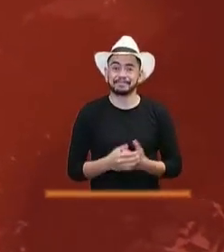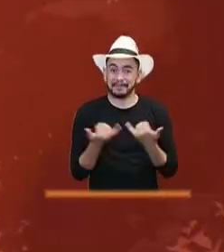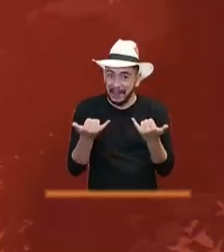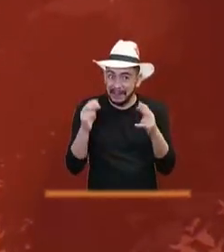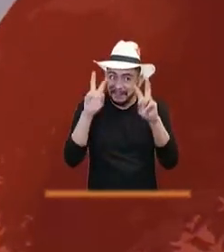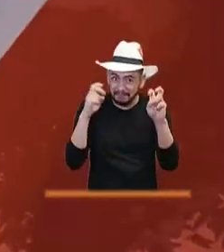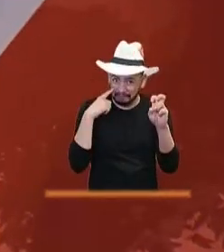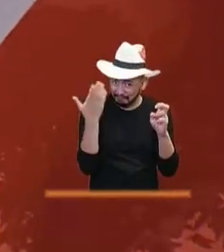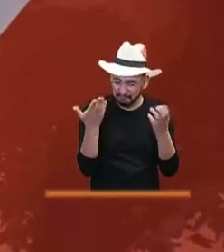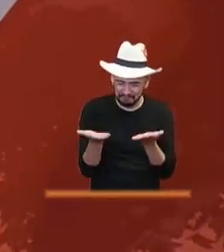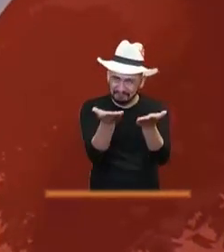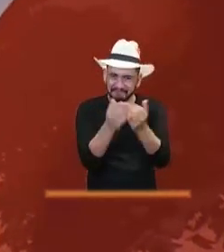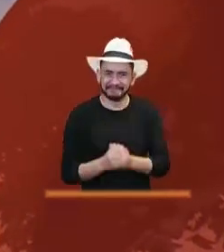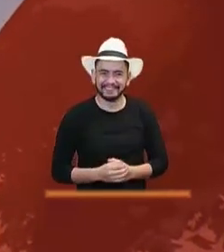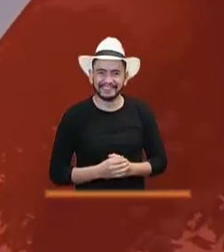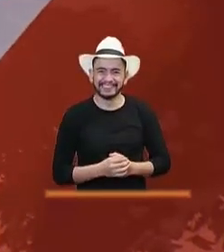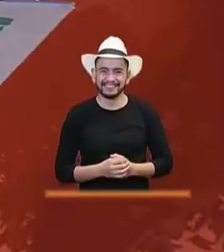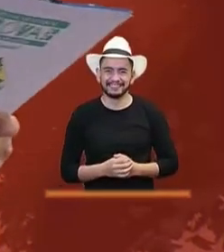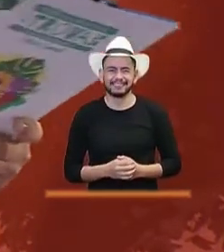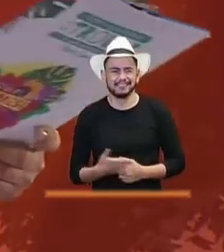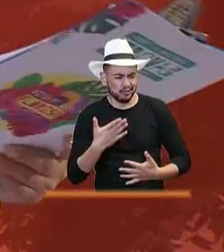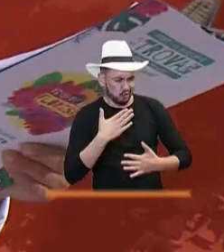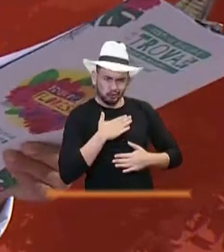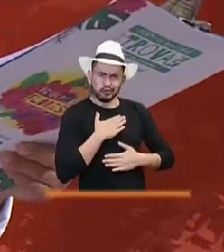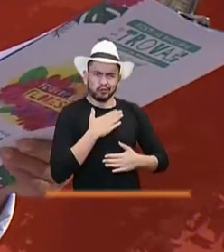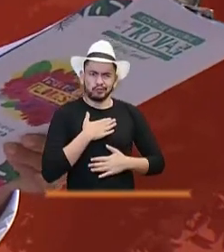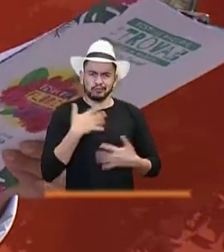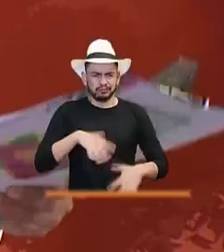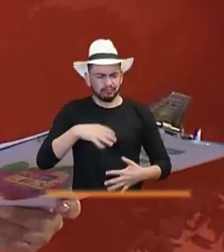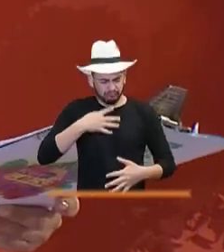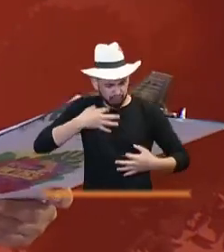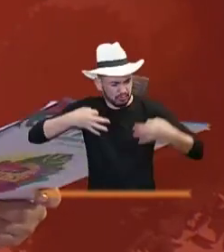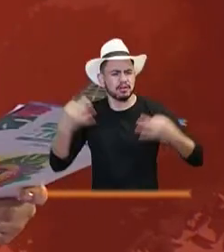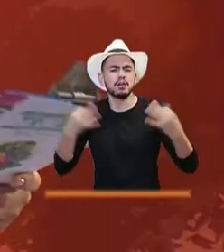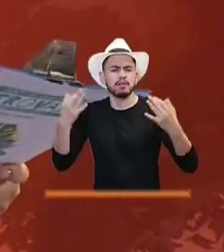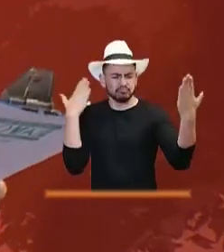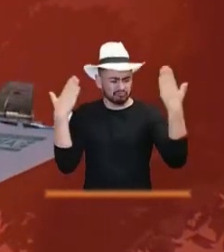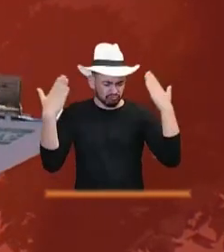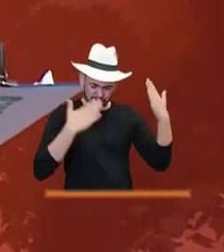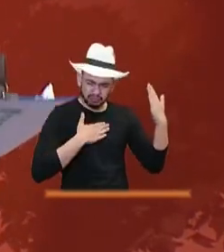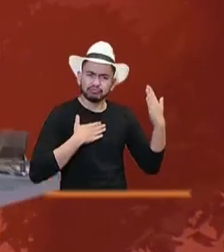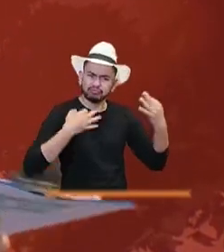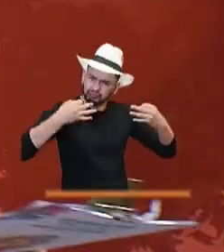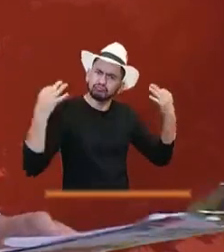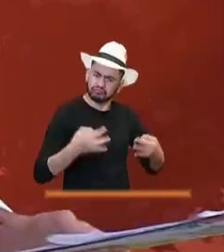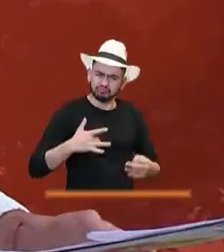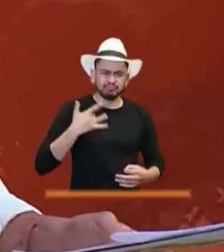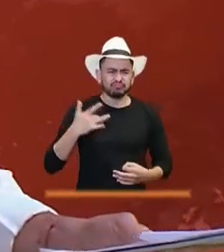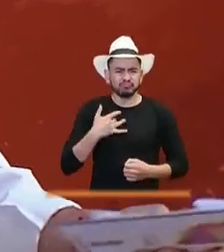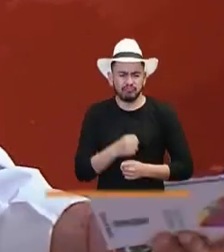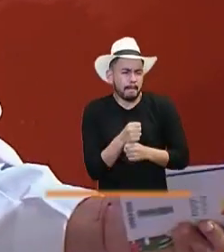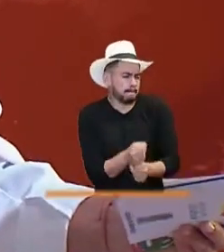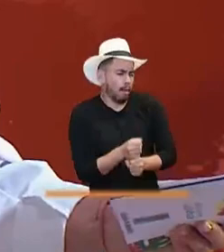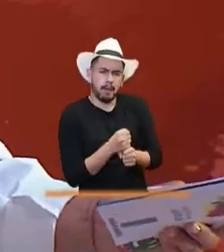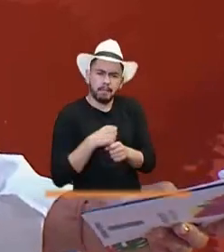fantasía. Soy corazón montañero y tengo el alma de arriero. Me visto de drill y ruana